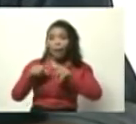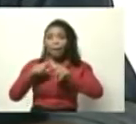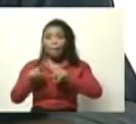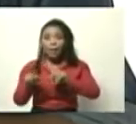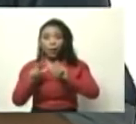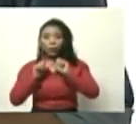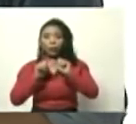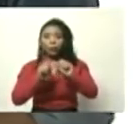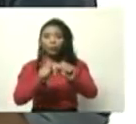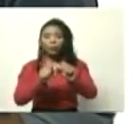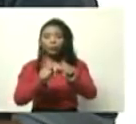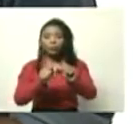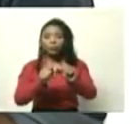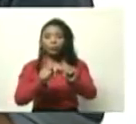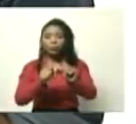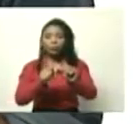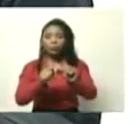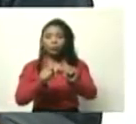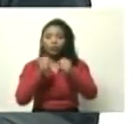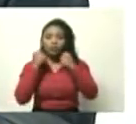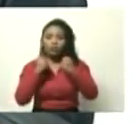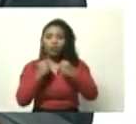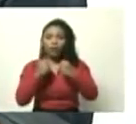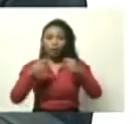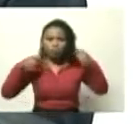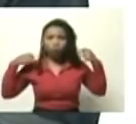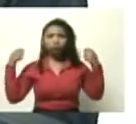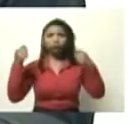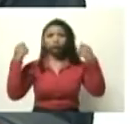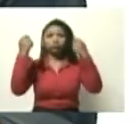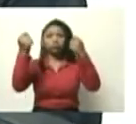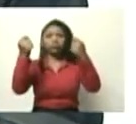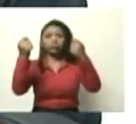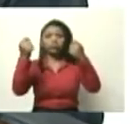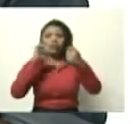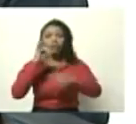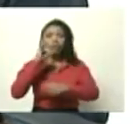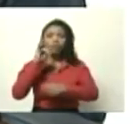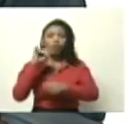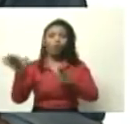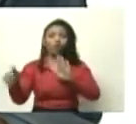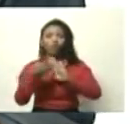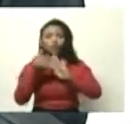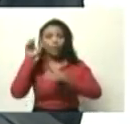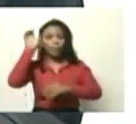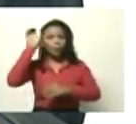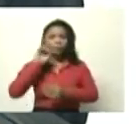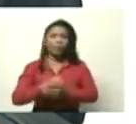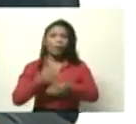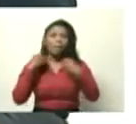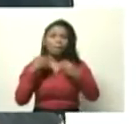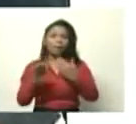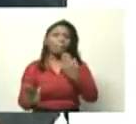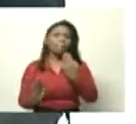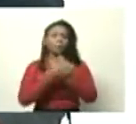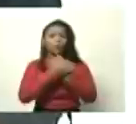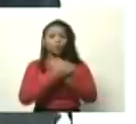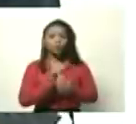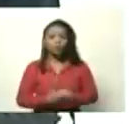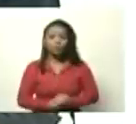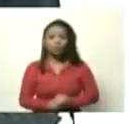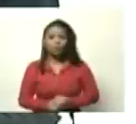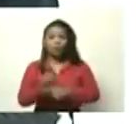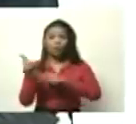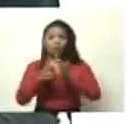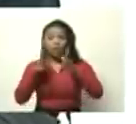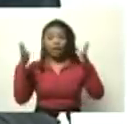sigue arreciando la campaña mediática contra el país para ocultar estos